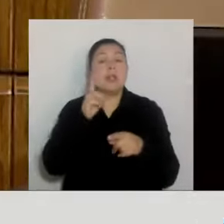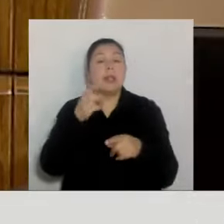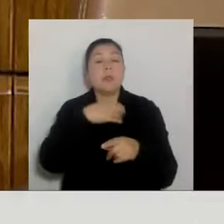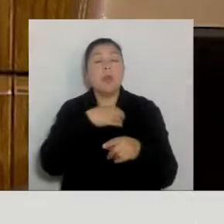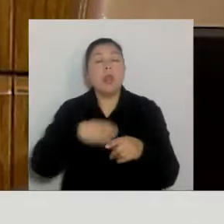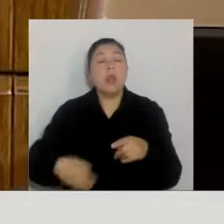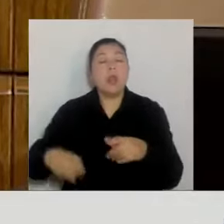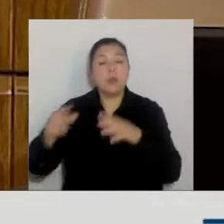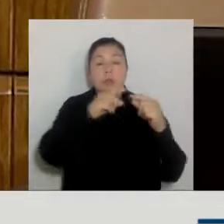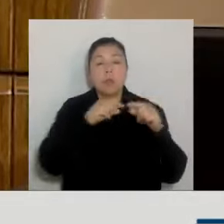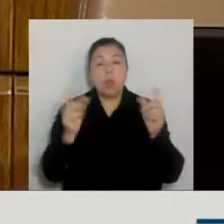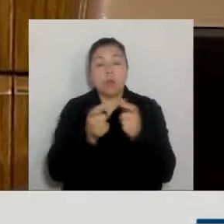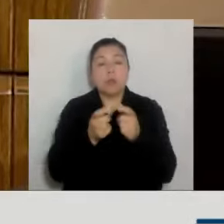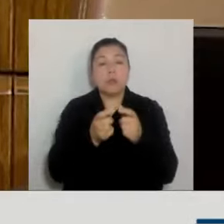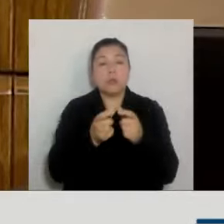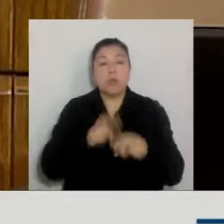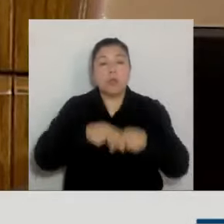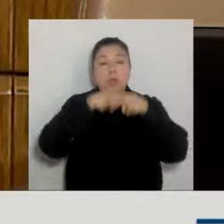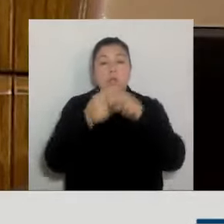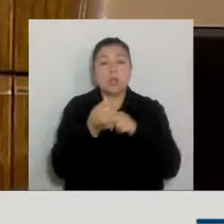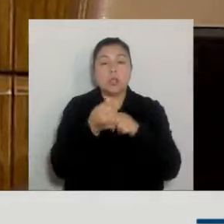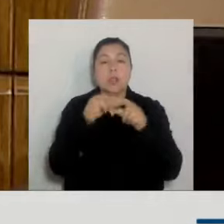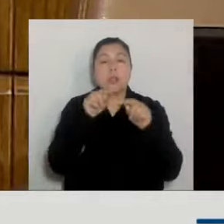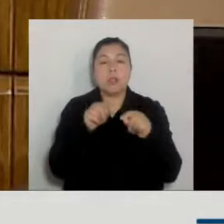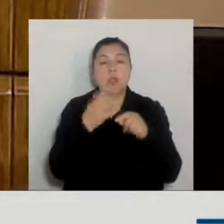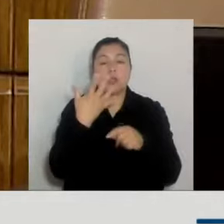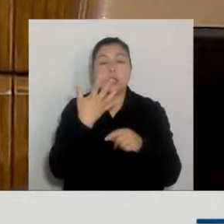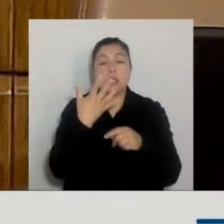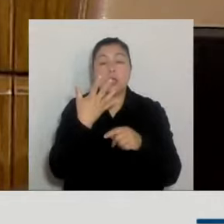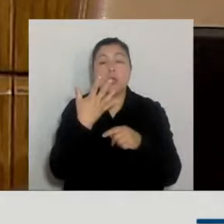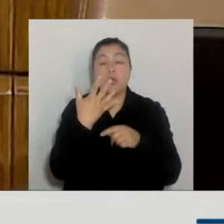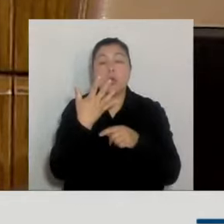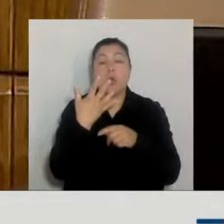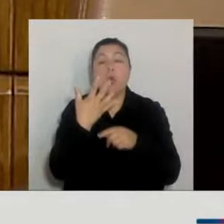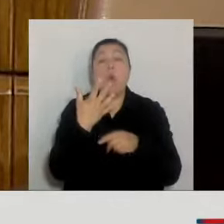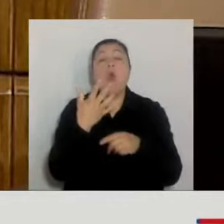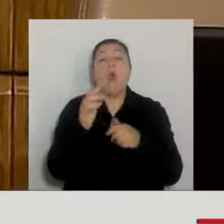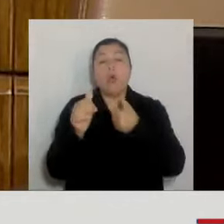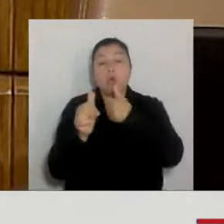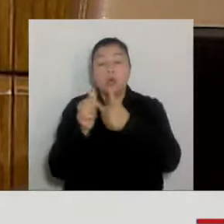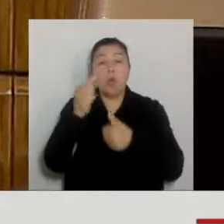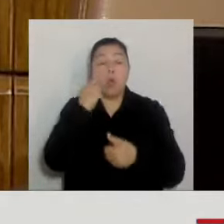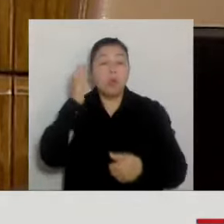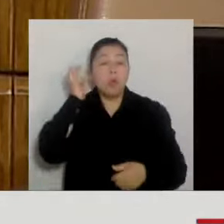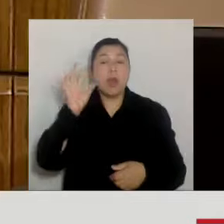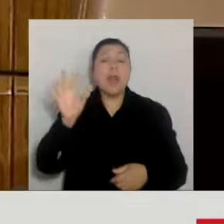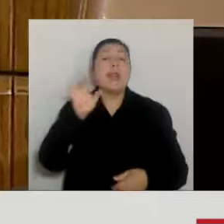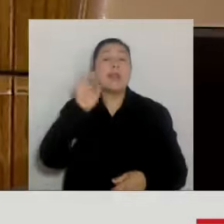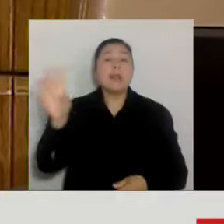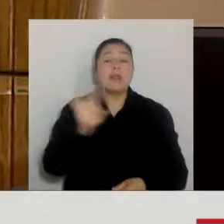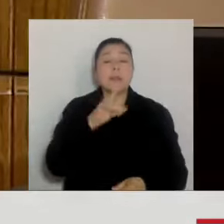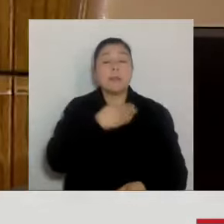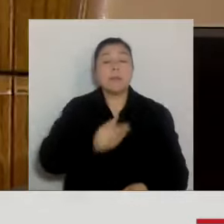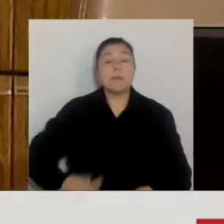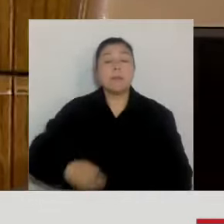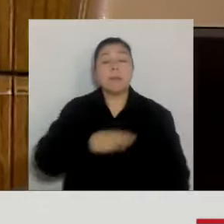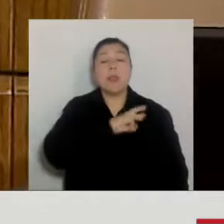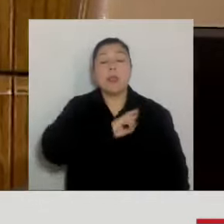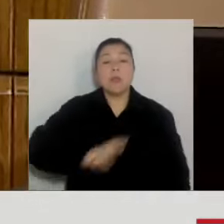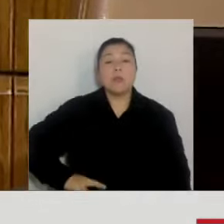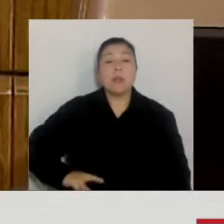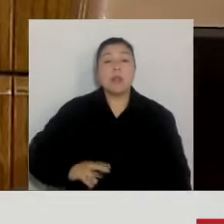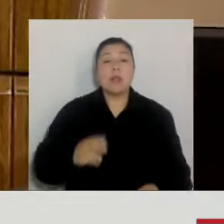la comisión de Hacienda presidenta dentro de los cinco consejeros el presidente de la república quien nombra al presidente de la agencia que dura TR años en el cargo y con